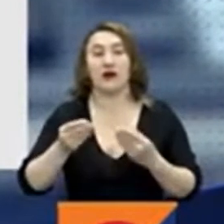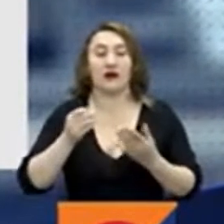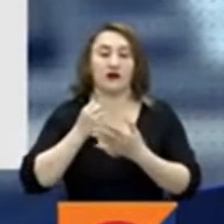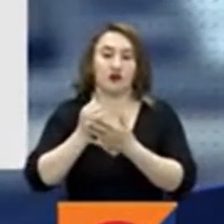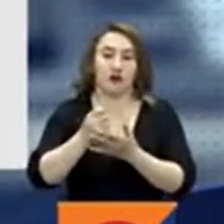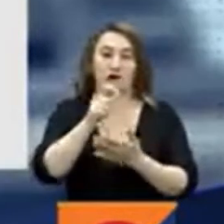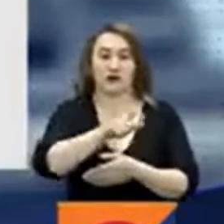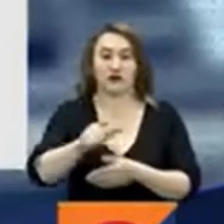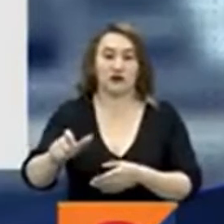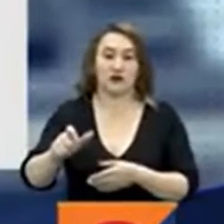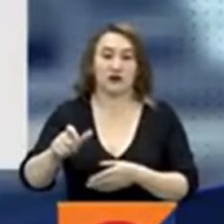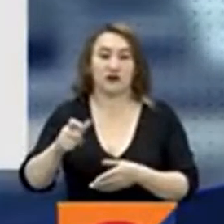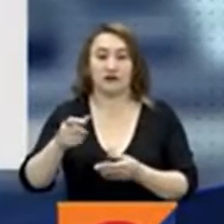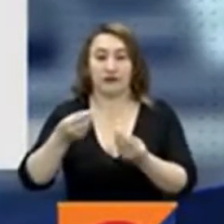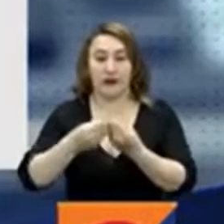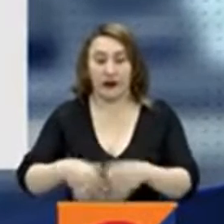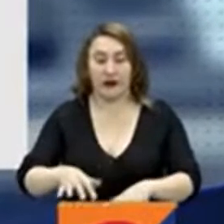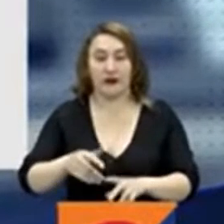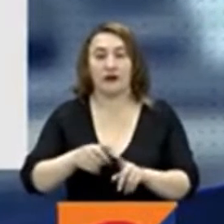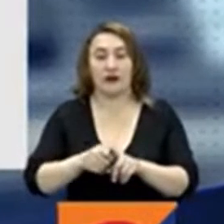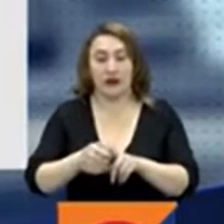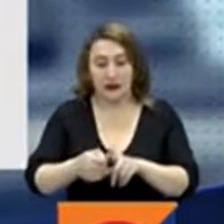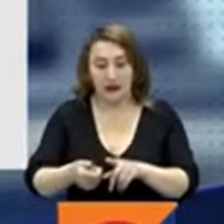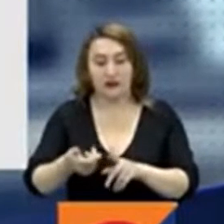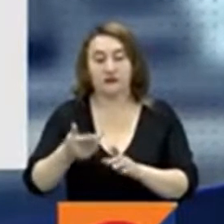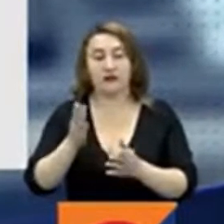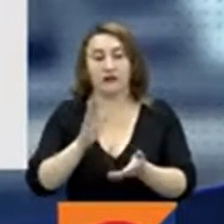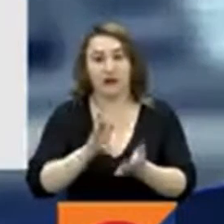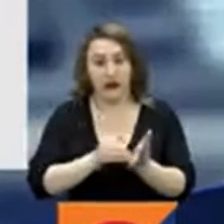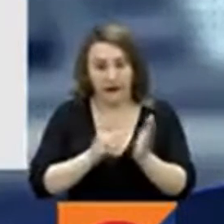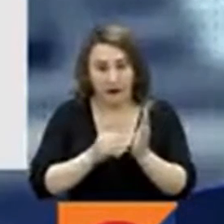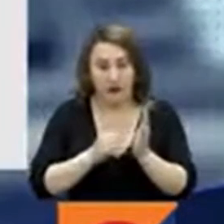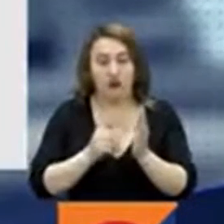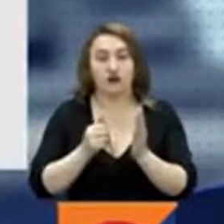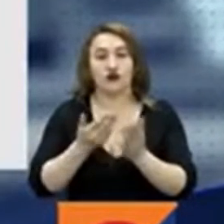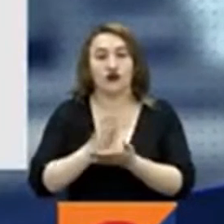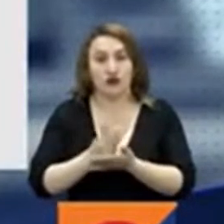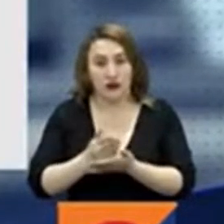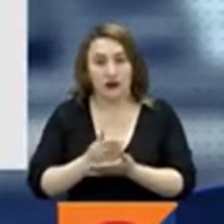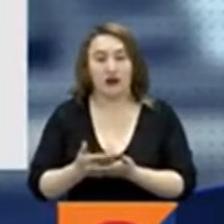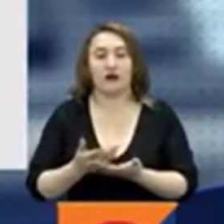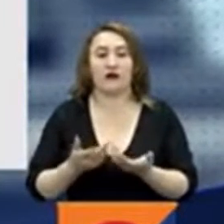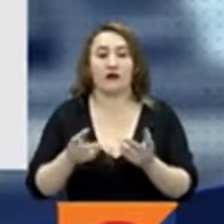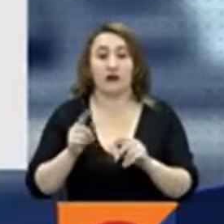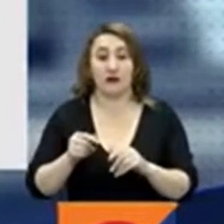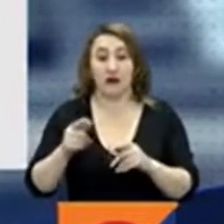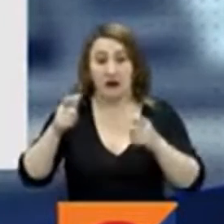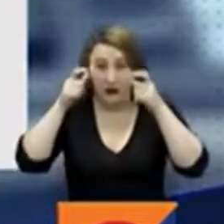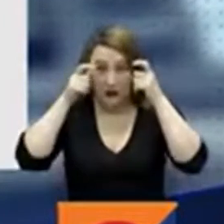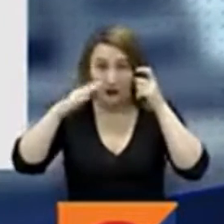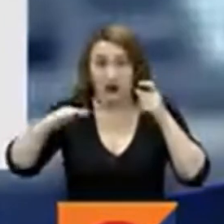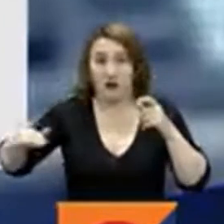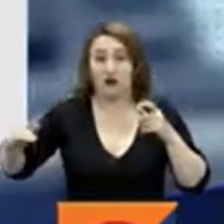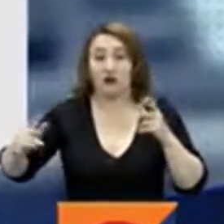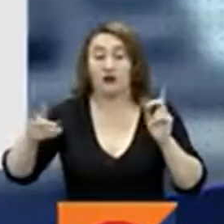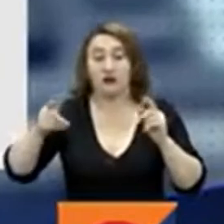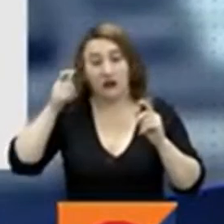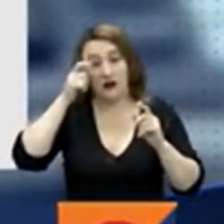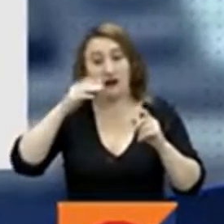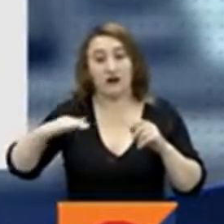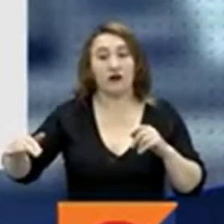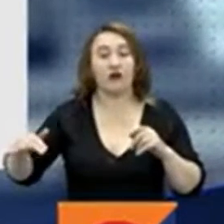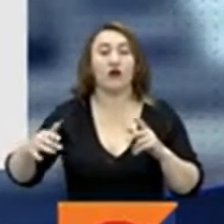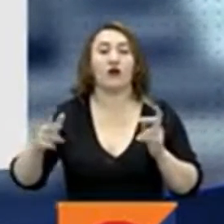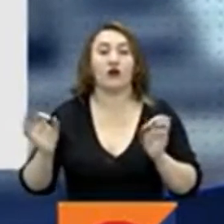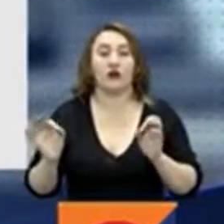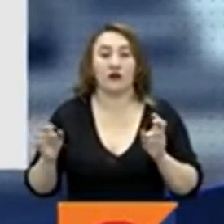perdieron sus cosechas de maíz, de plátano, de yuca, a los finqueros que han perdido los ganados, que han tenido que sacar el ganado a otras partes o